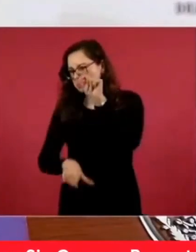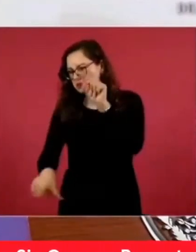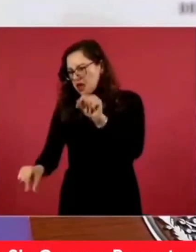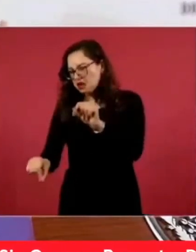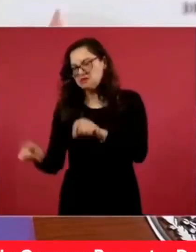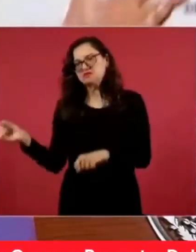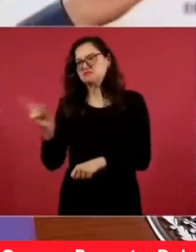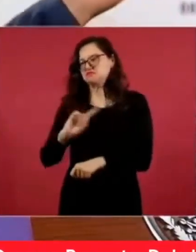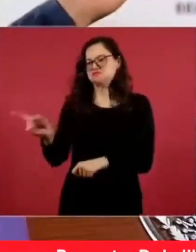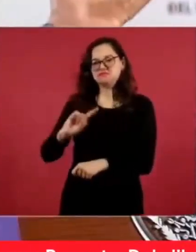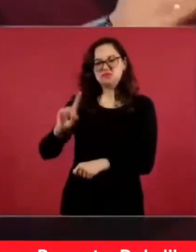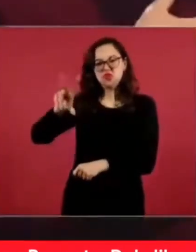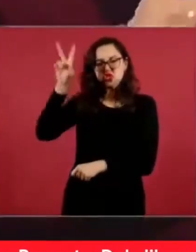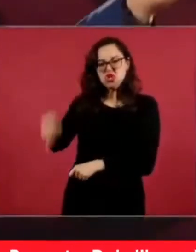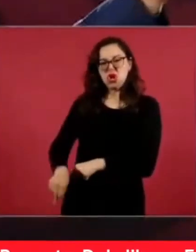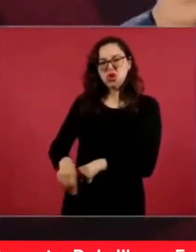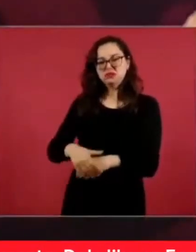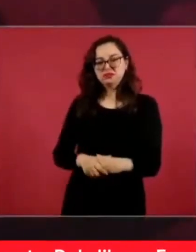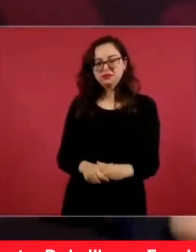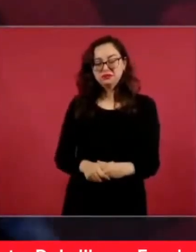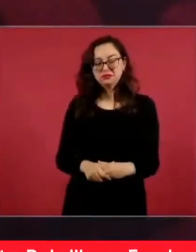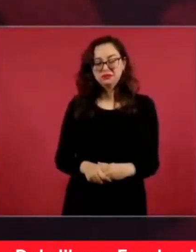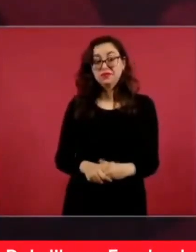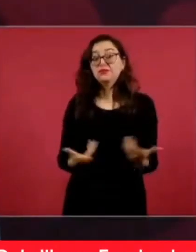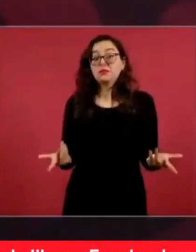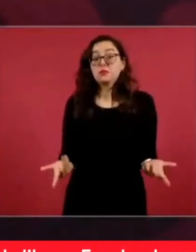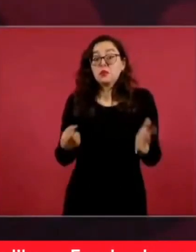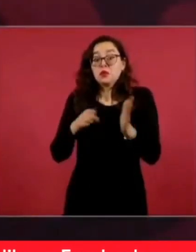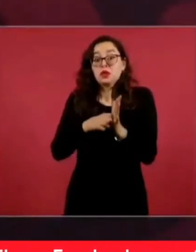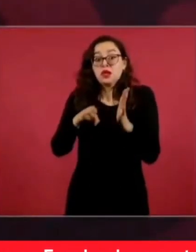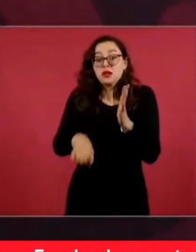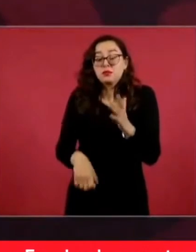Es como los médicos conservadores